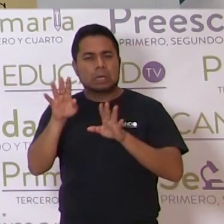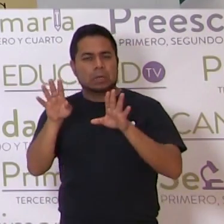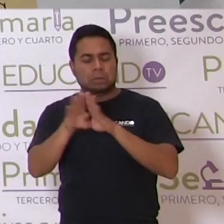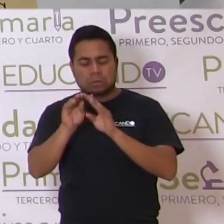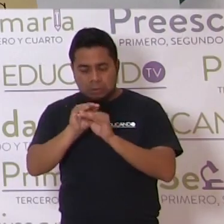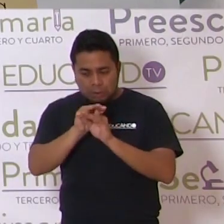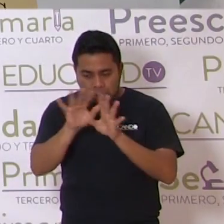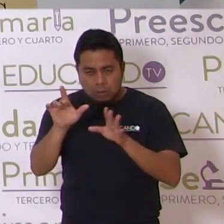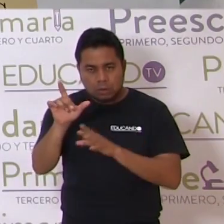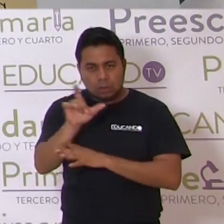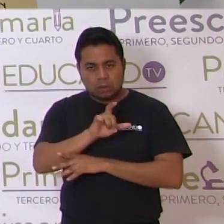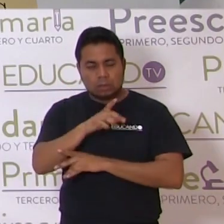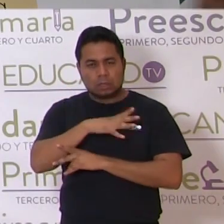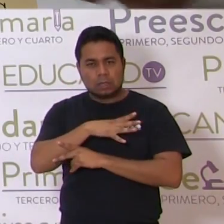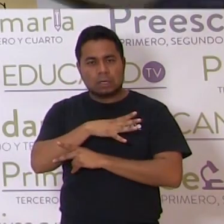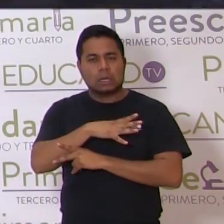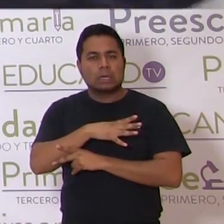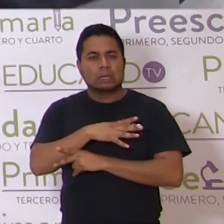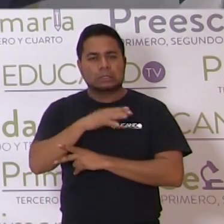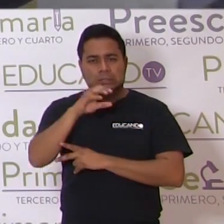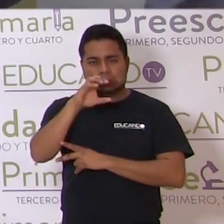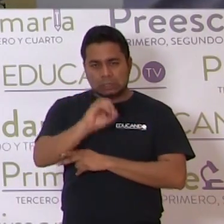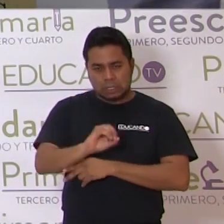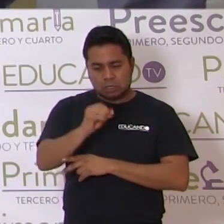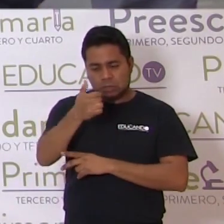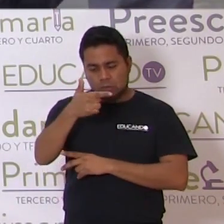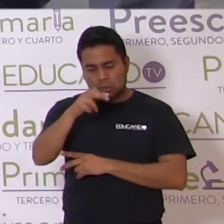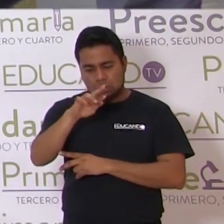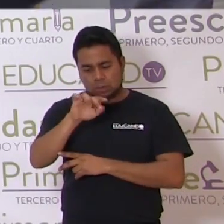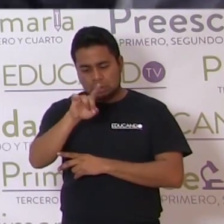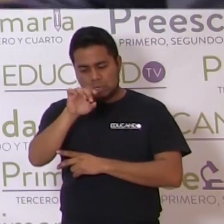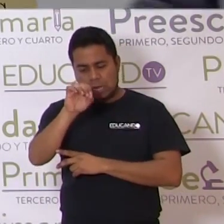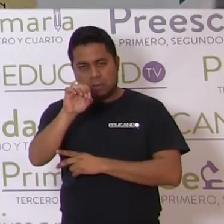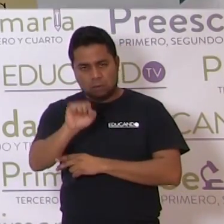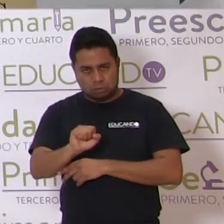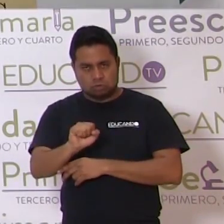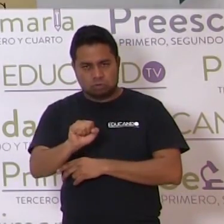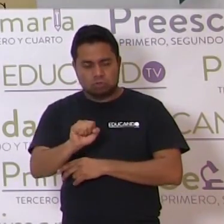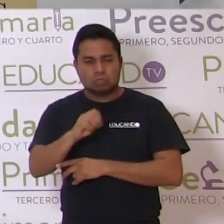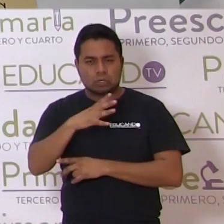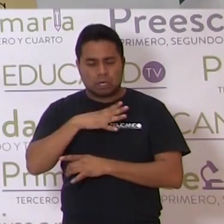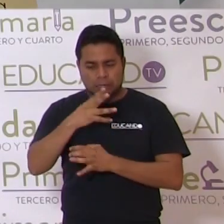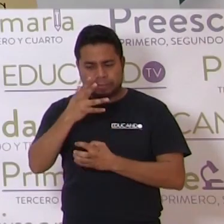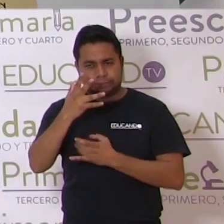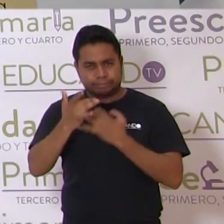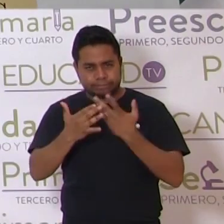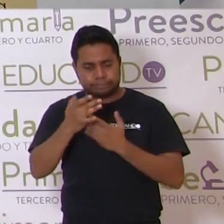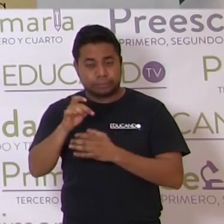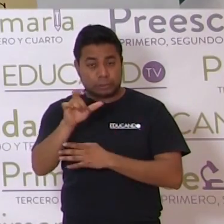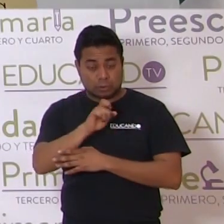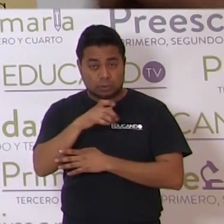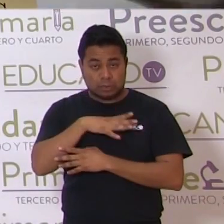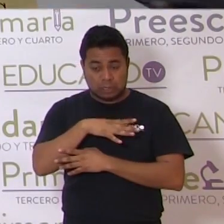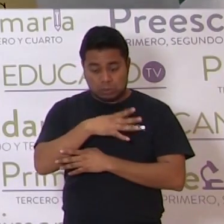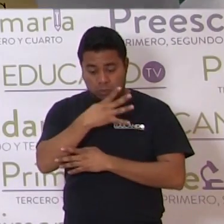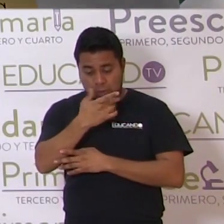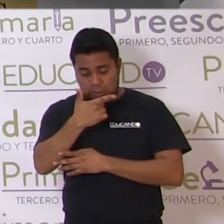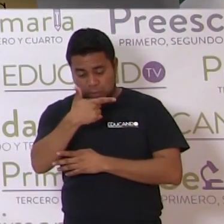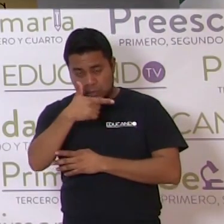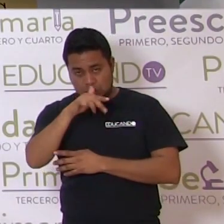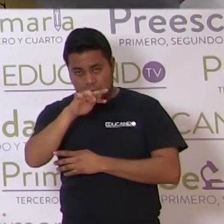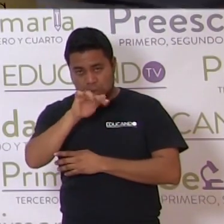a su punto de fusión a los 0 grados centígrados. Una vez llegando a los 4